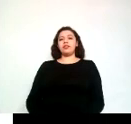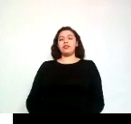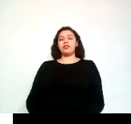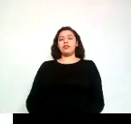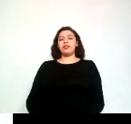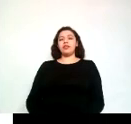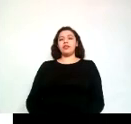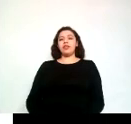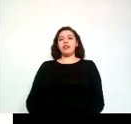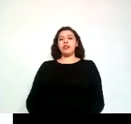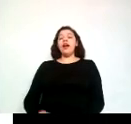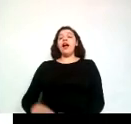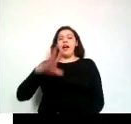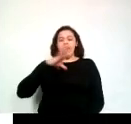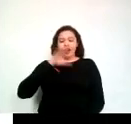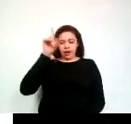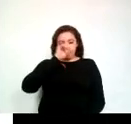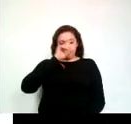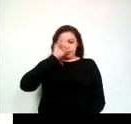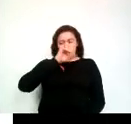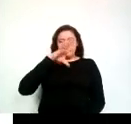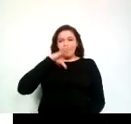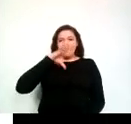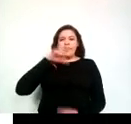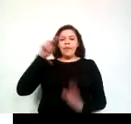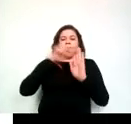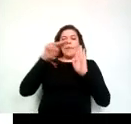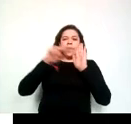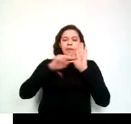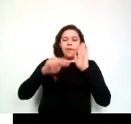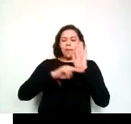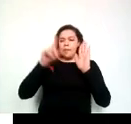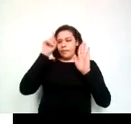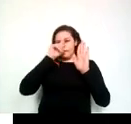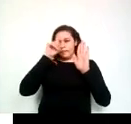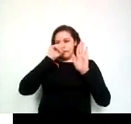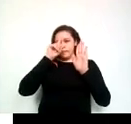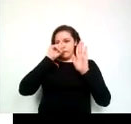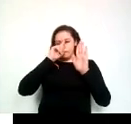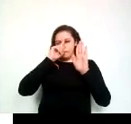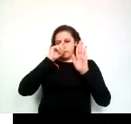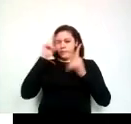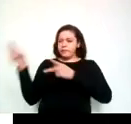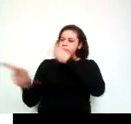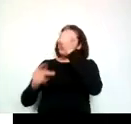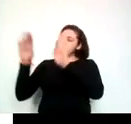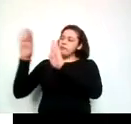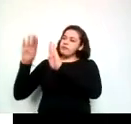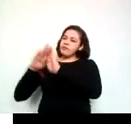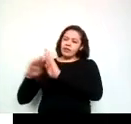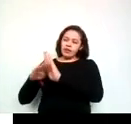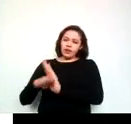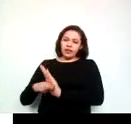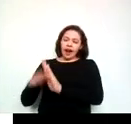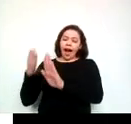Hay algunas recomendaciones que nos hace la norma con respecto a la aplicación de los cuestionarios. Previo a la